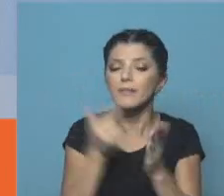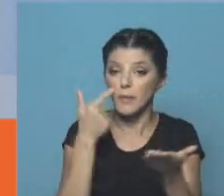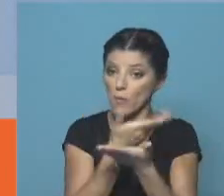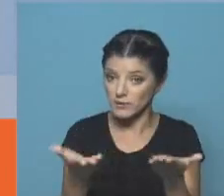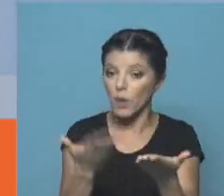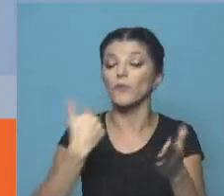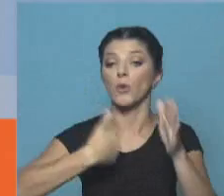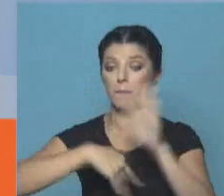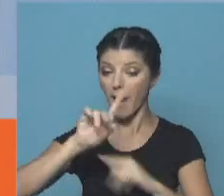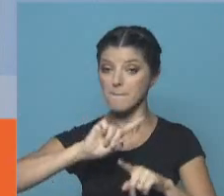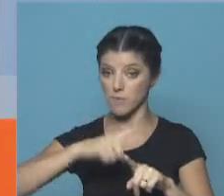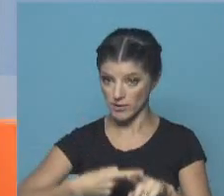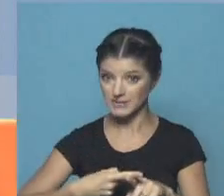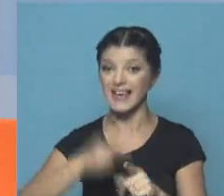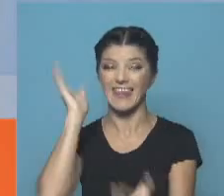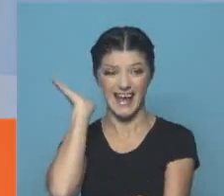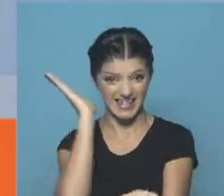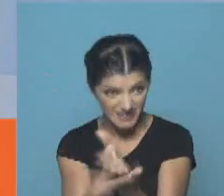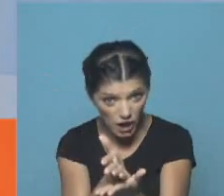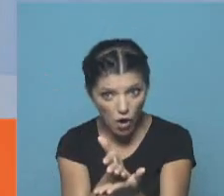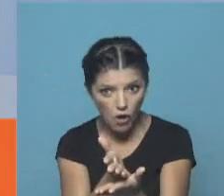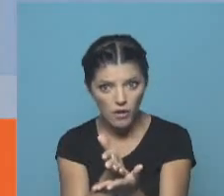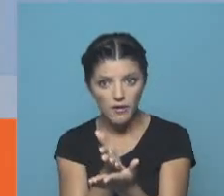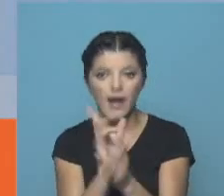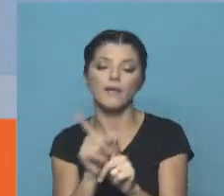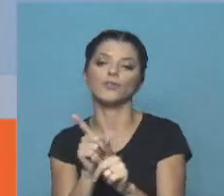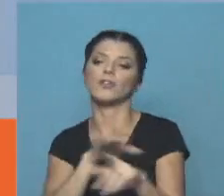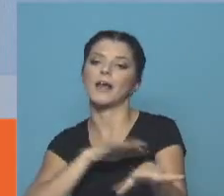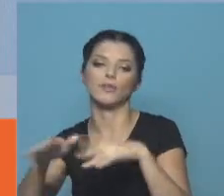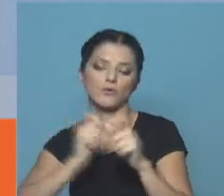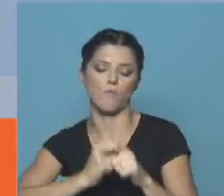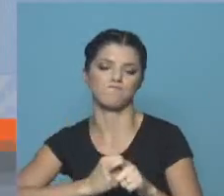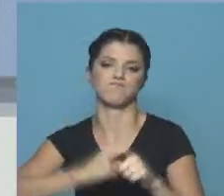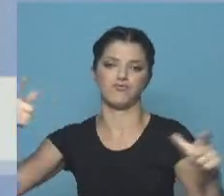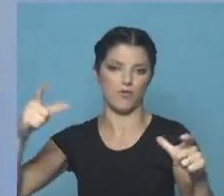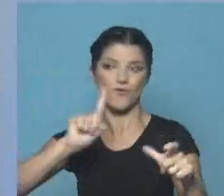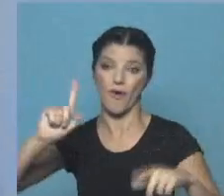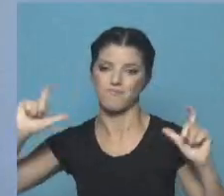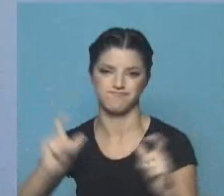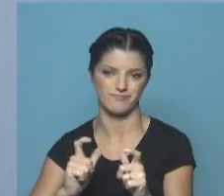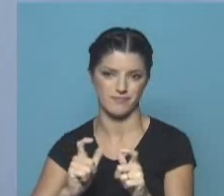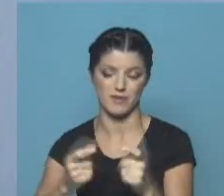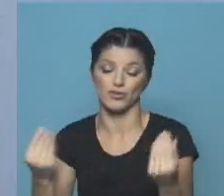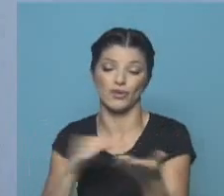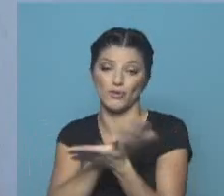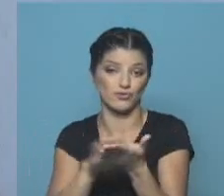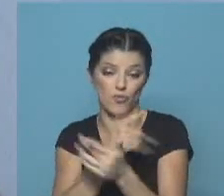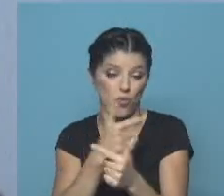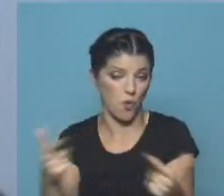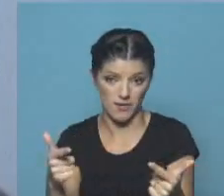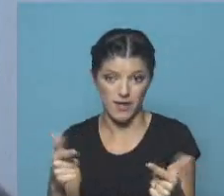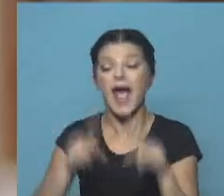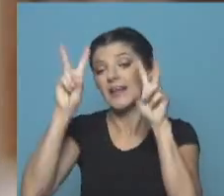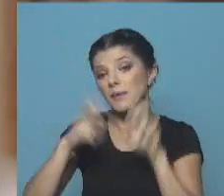tiene políticas así de castigo, la probabilidad de reincidencia es más alta y que al final no resuelve el problema de seguridad que